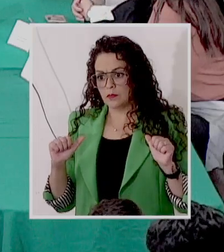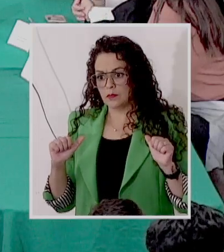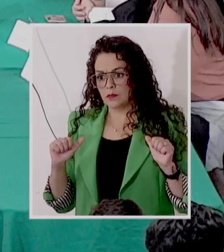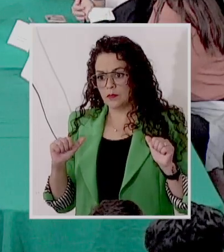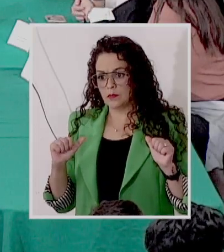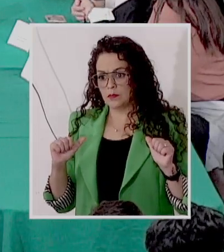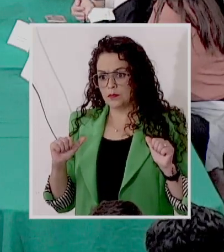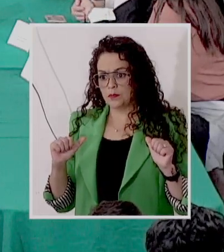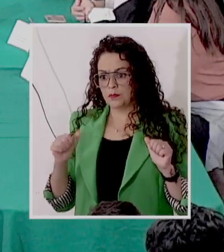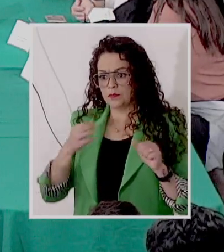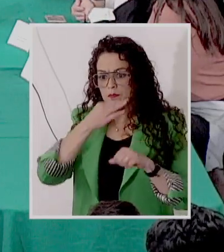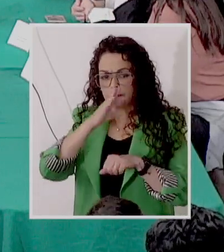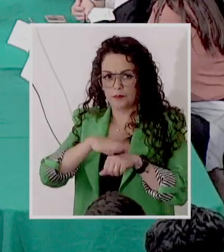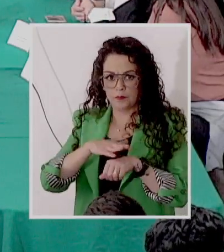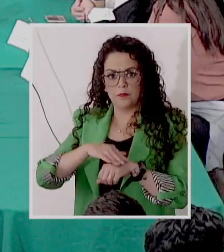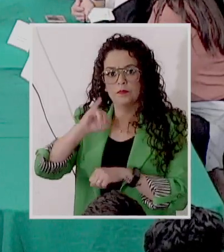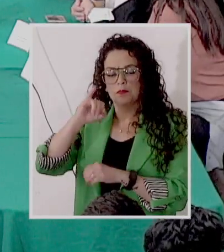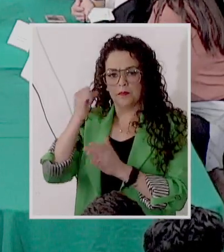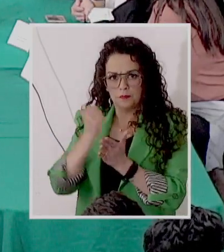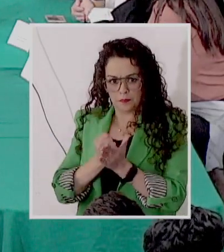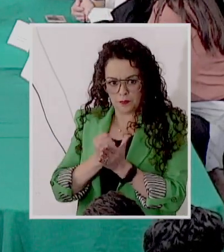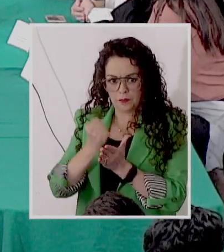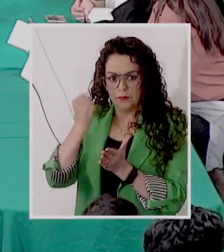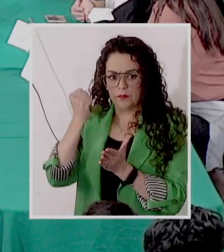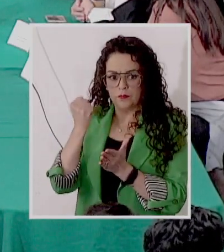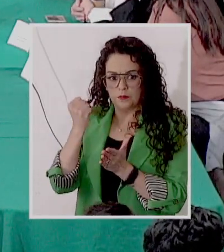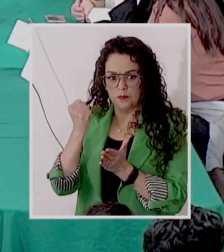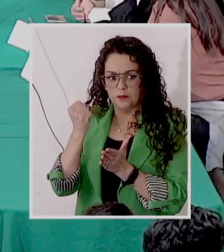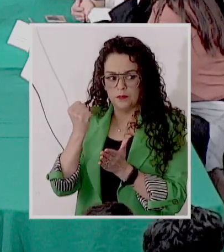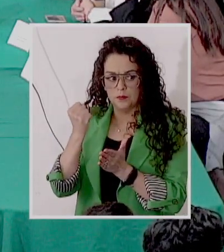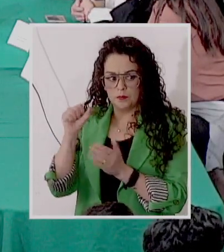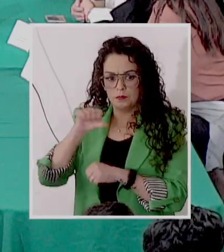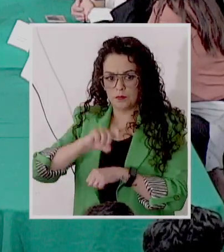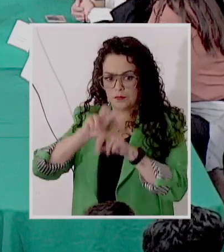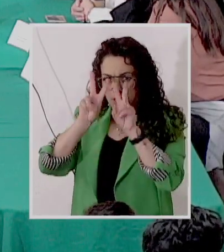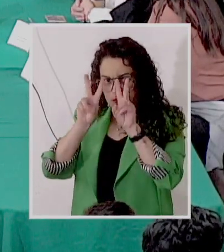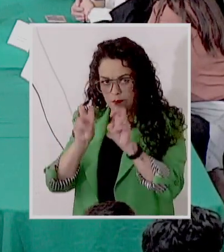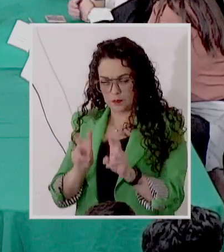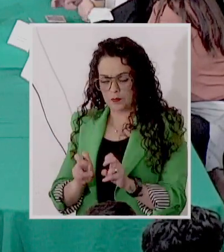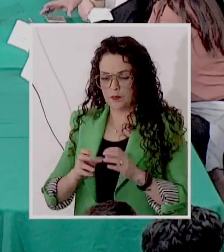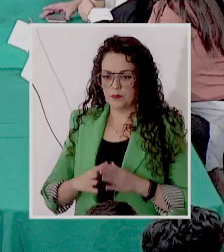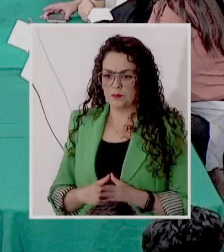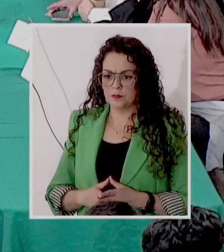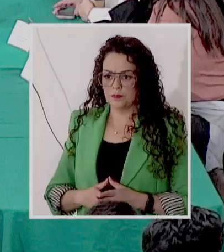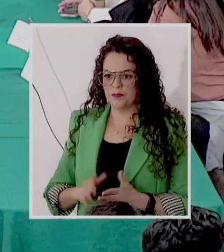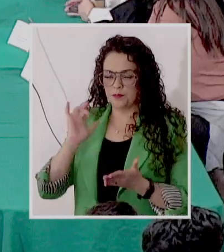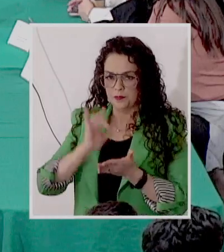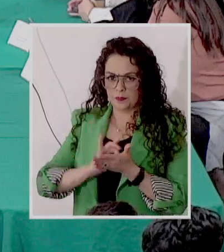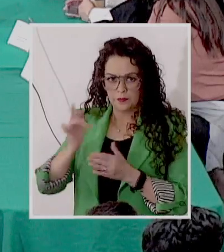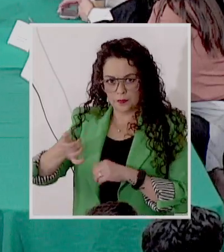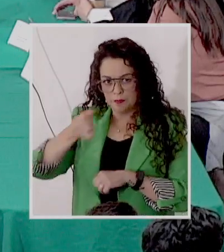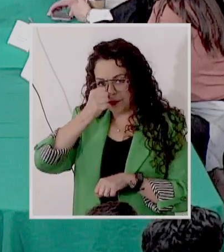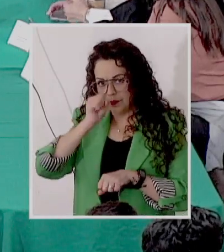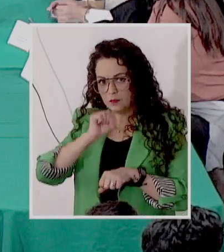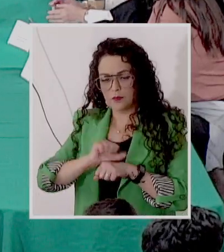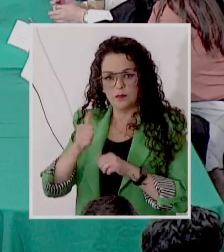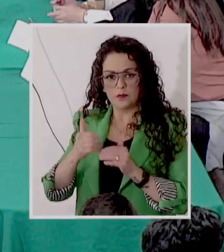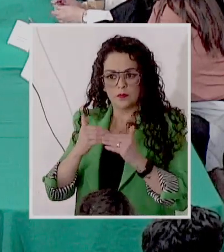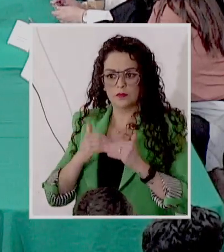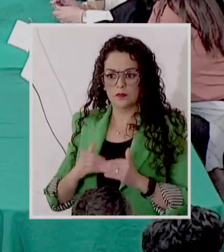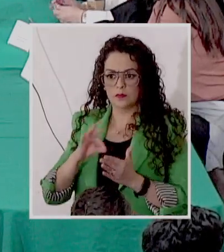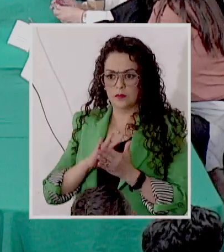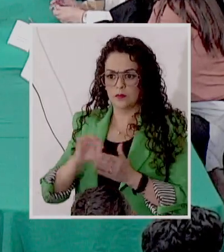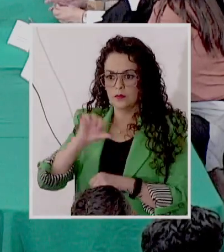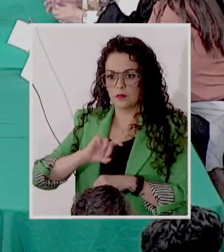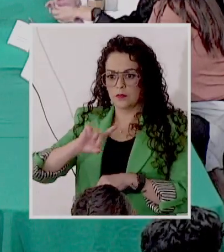Se aprueba por unanimidad el orden del día, diputada presidenta. Gracias, secretario. El siguiente punto del